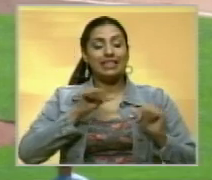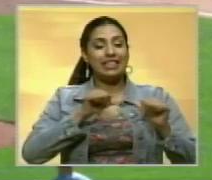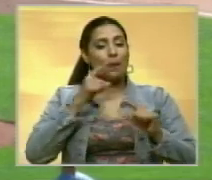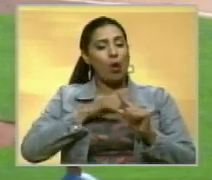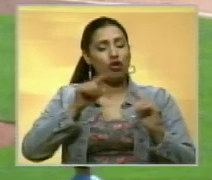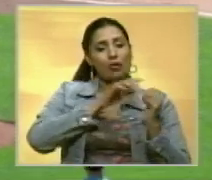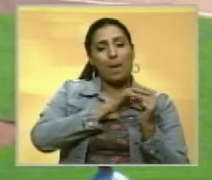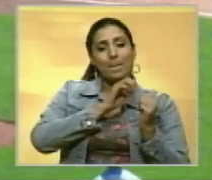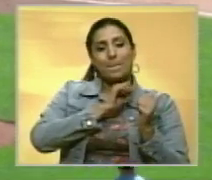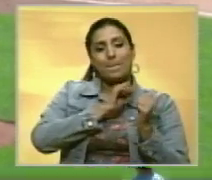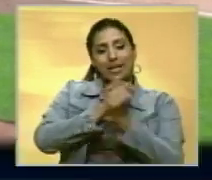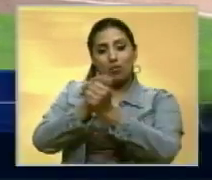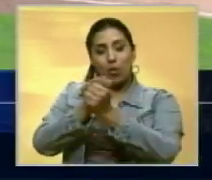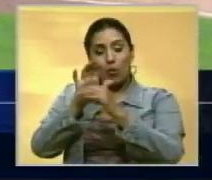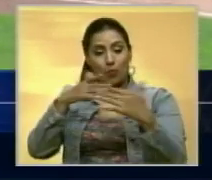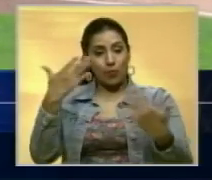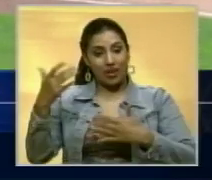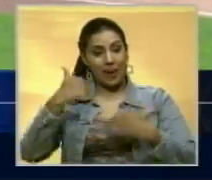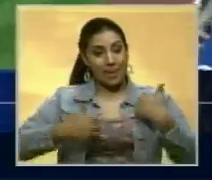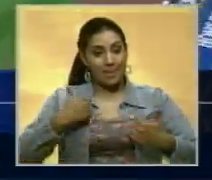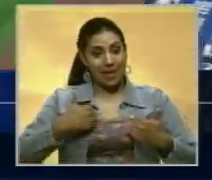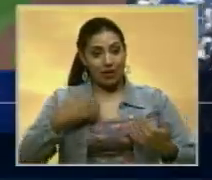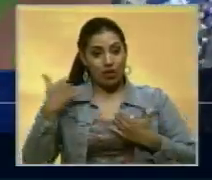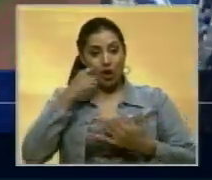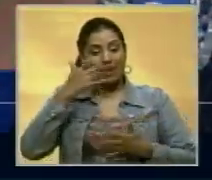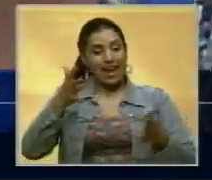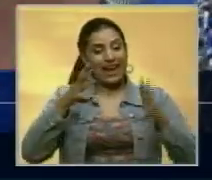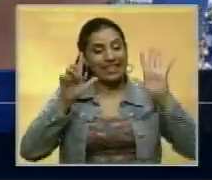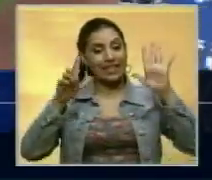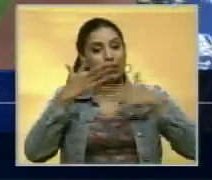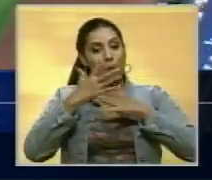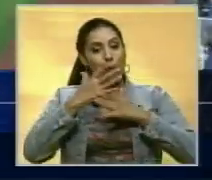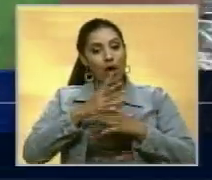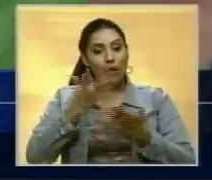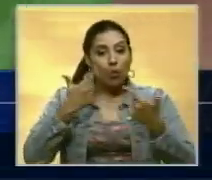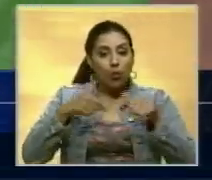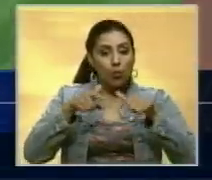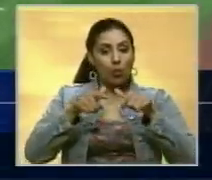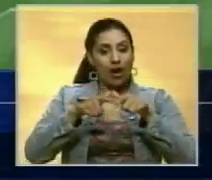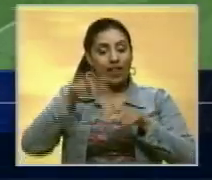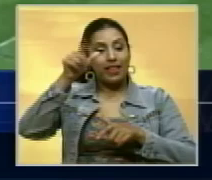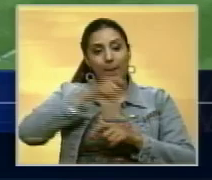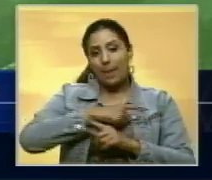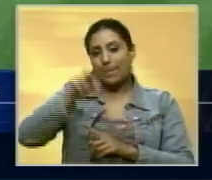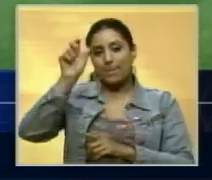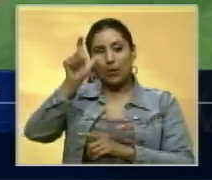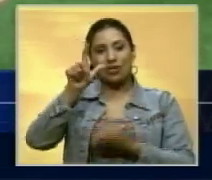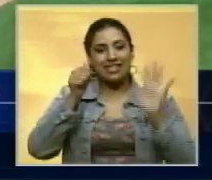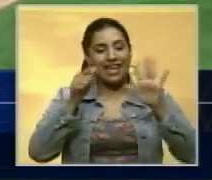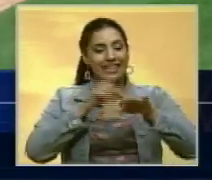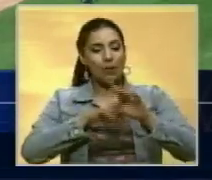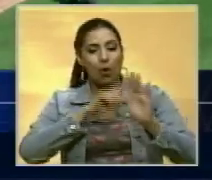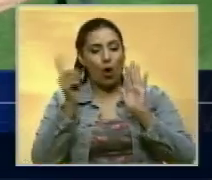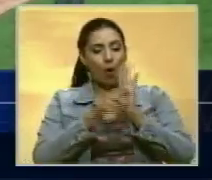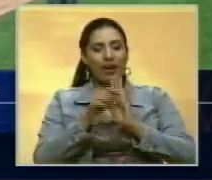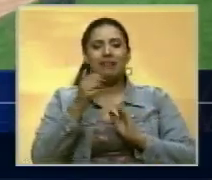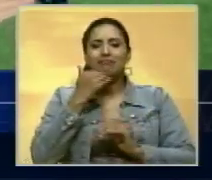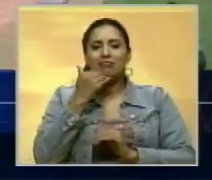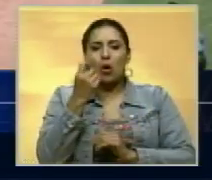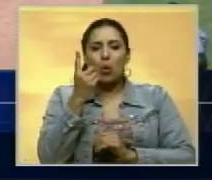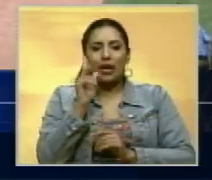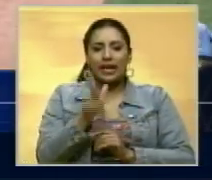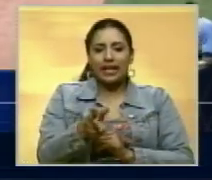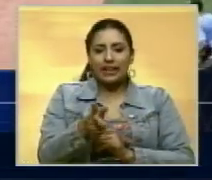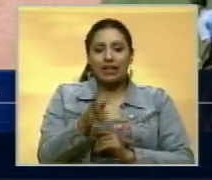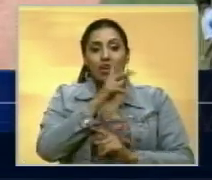Seguimos con béisbol de Grandes Ligas porque este miércoles Carlos Carrasco ganó el 7º juego de la temporada. Lanzó 6 innings completos, permitió tan solo un